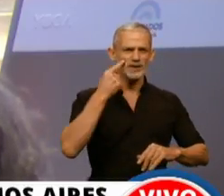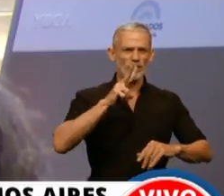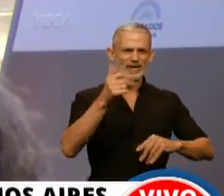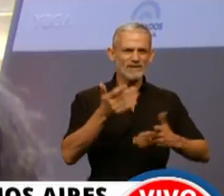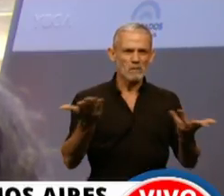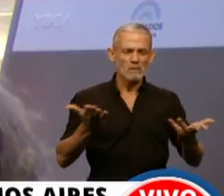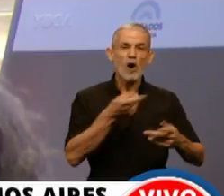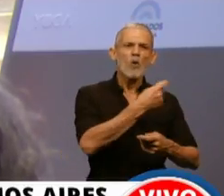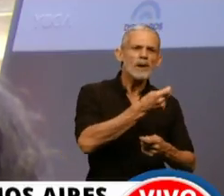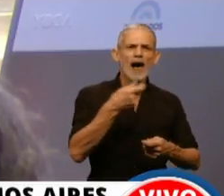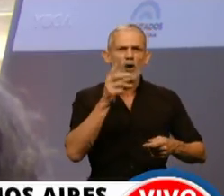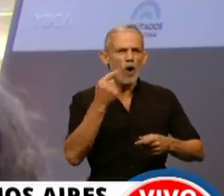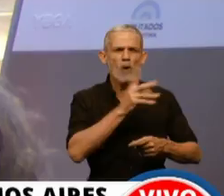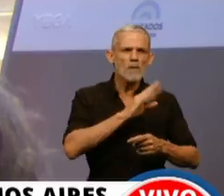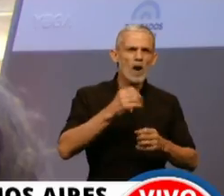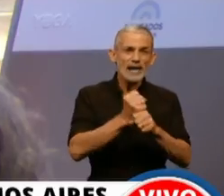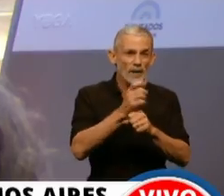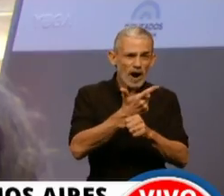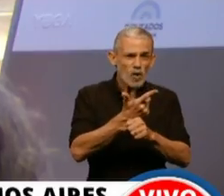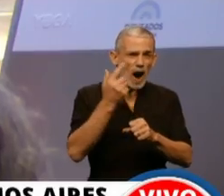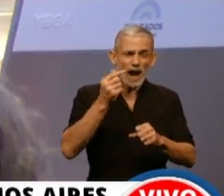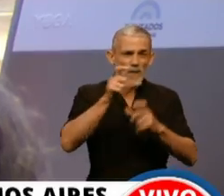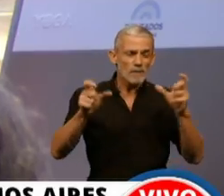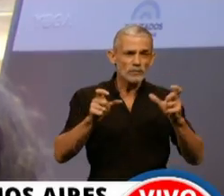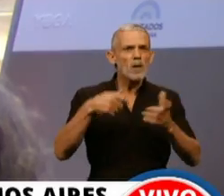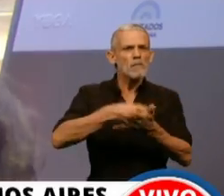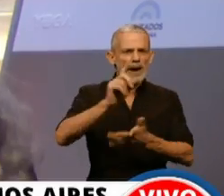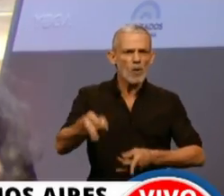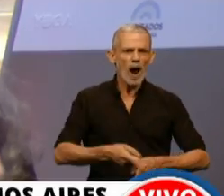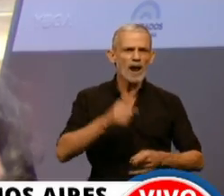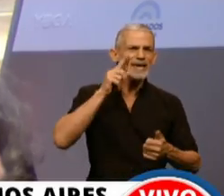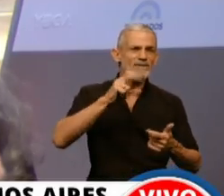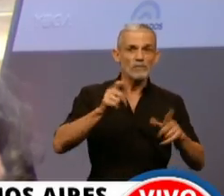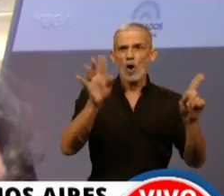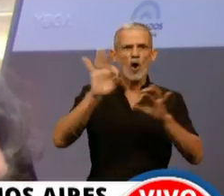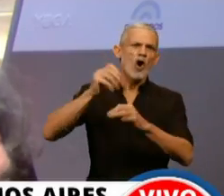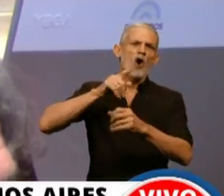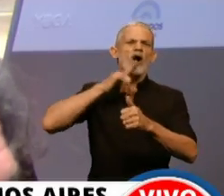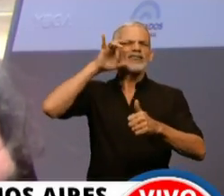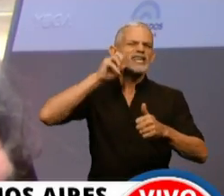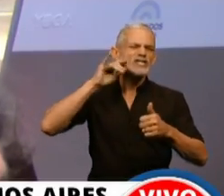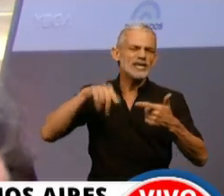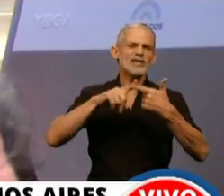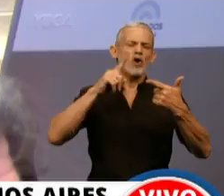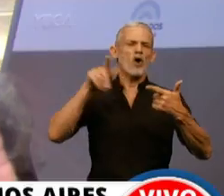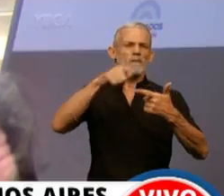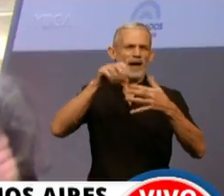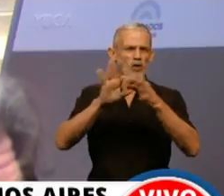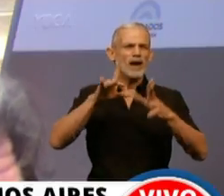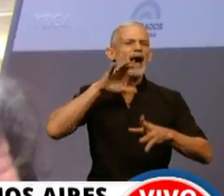paga igual a una jubilado un jubilado un desocupado qué marcos galperín por ejemplo te ching los banqueros